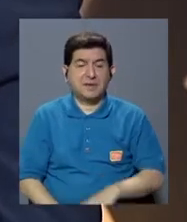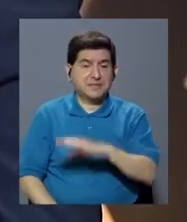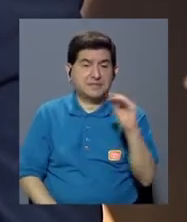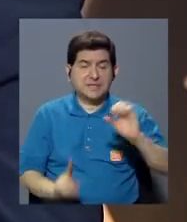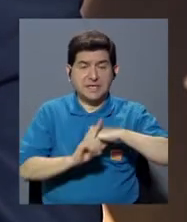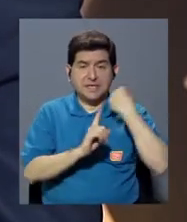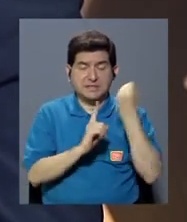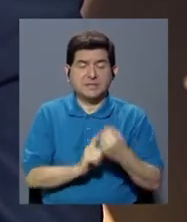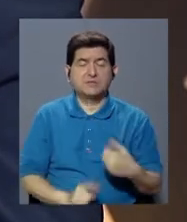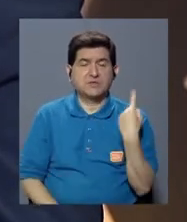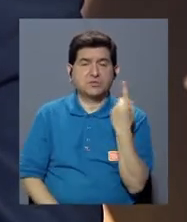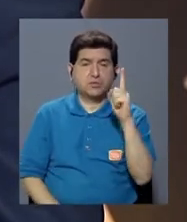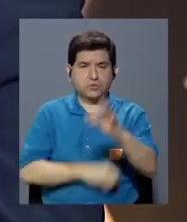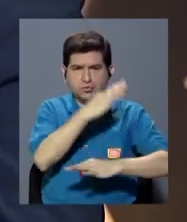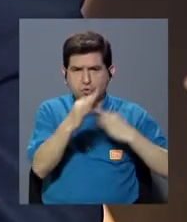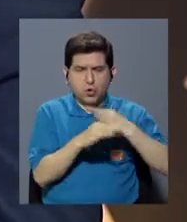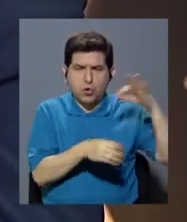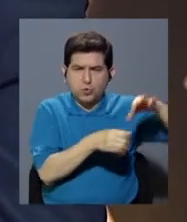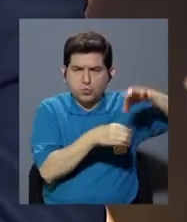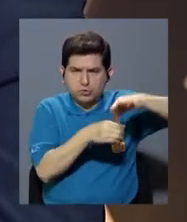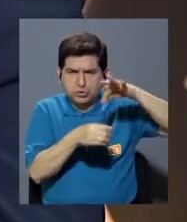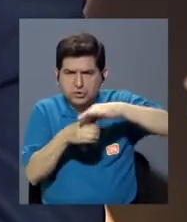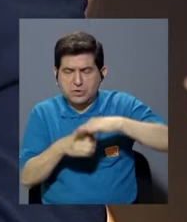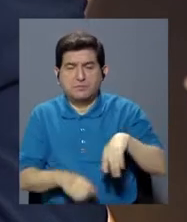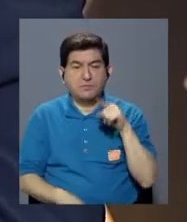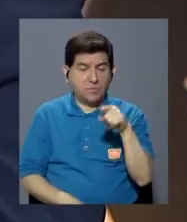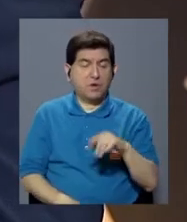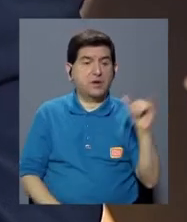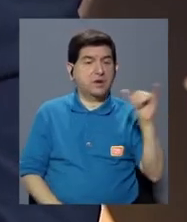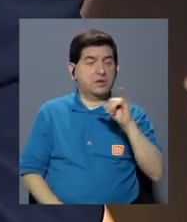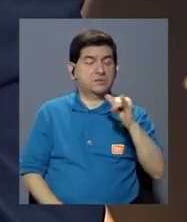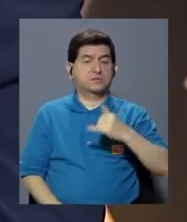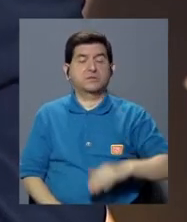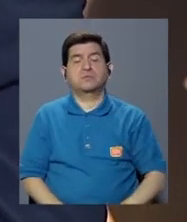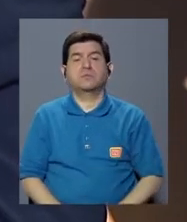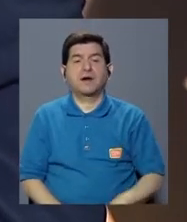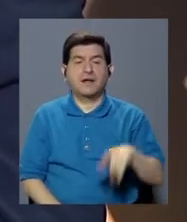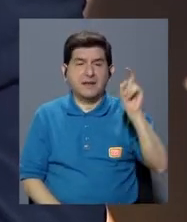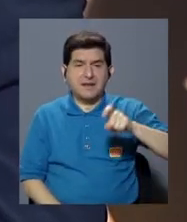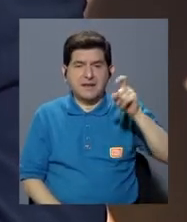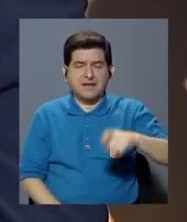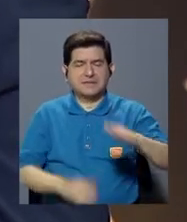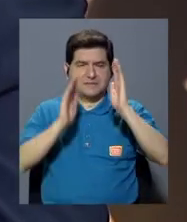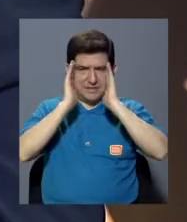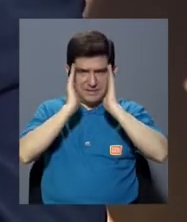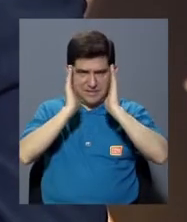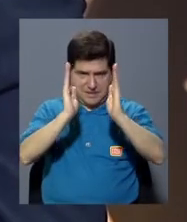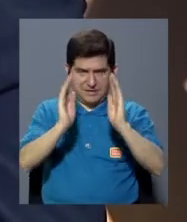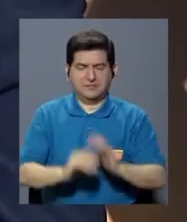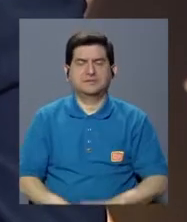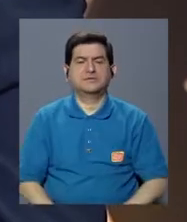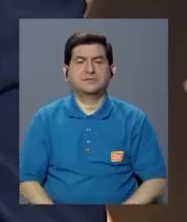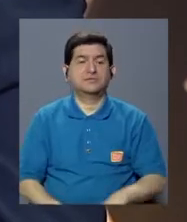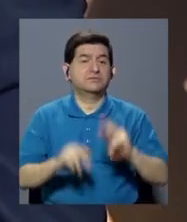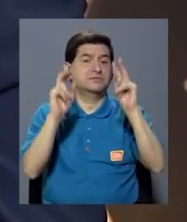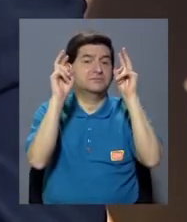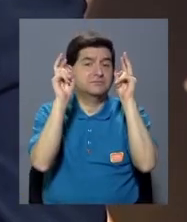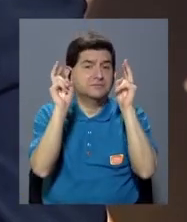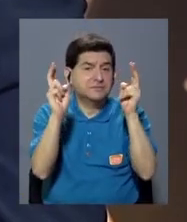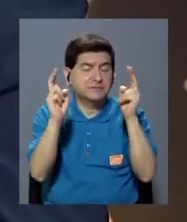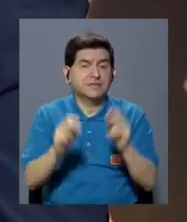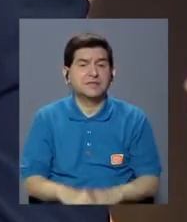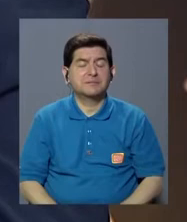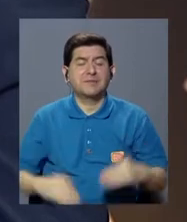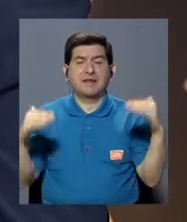de la extensión de los monocultivos. Y eso es algo que efectivamente también debe de tomar en consideración en este